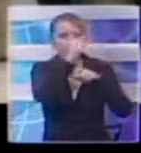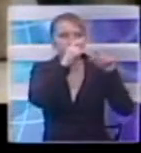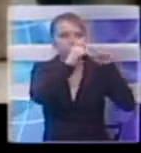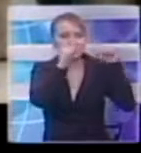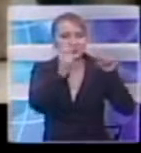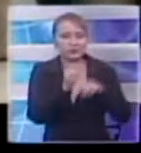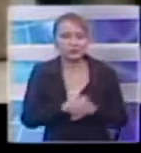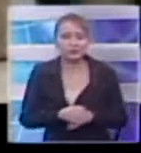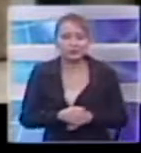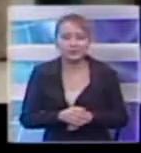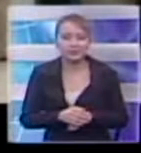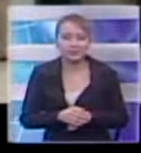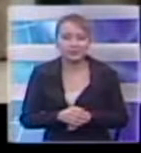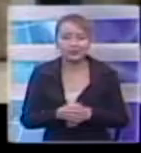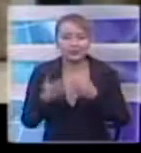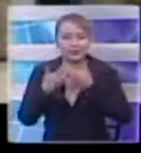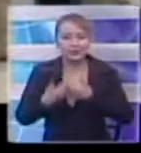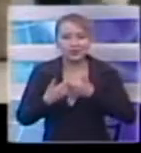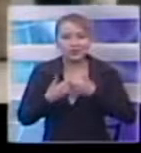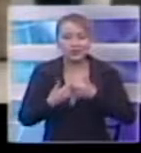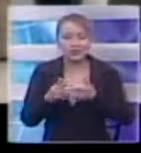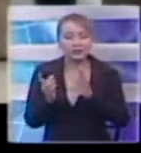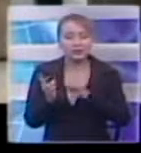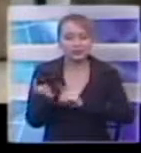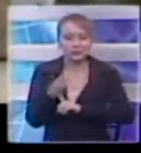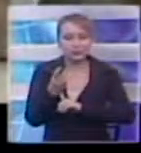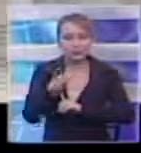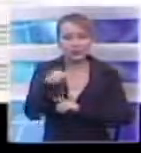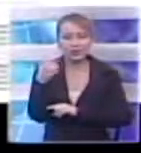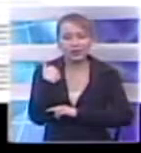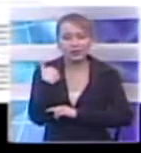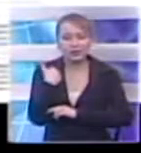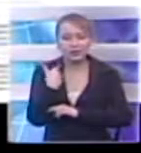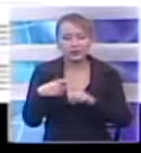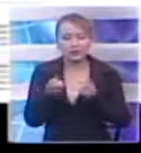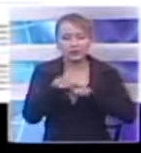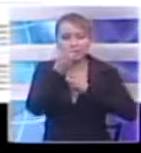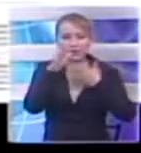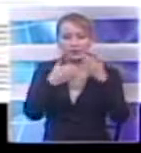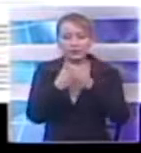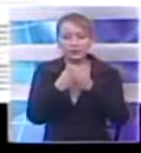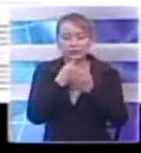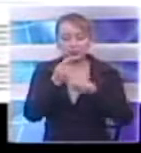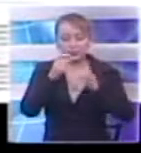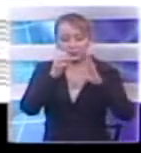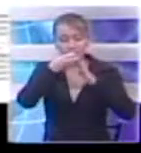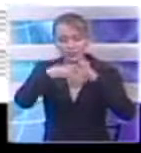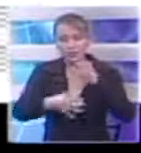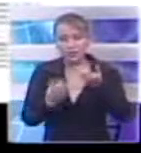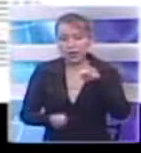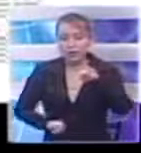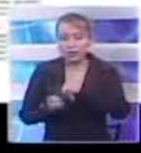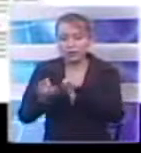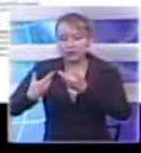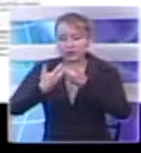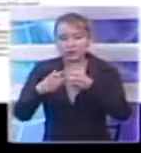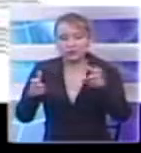en nuestra página de la empresa, en internet. Ellos tienen ahí la información, un banner que dice que apoyando a la microempresa